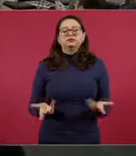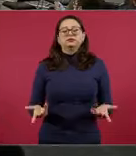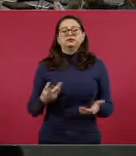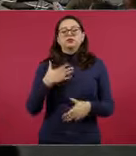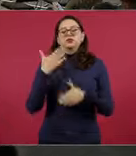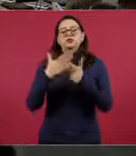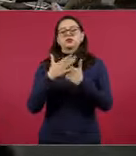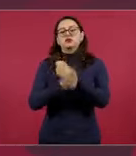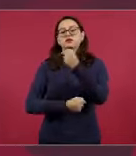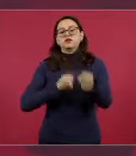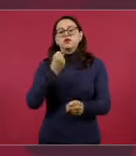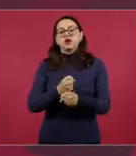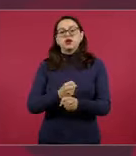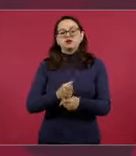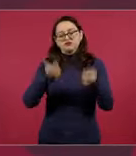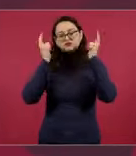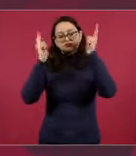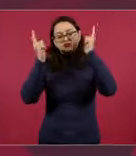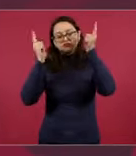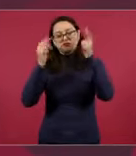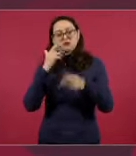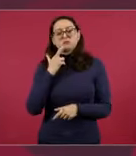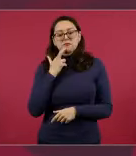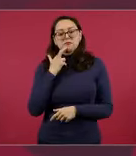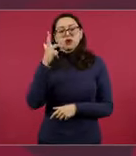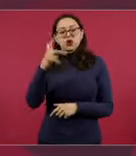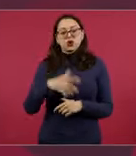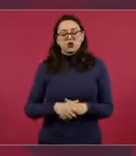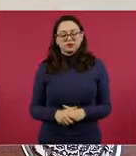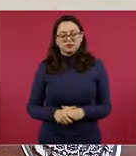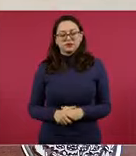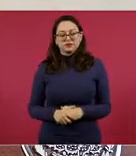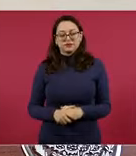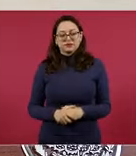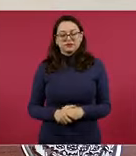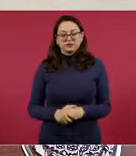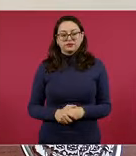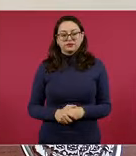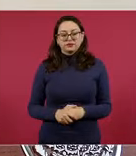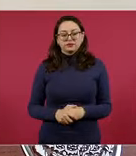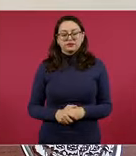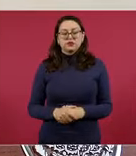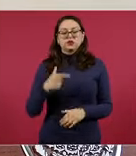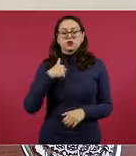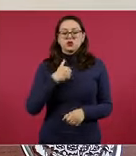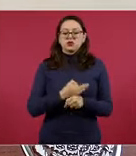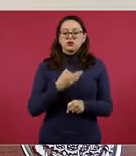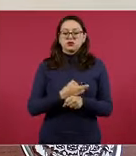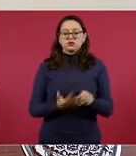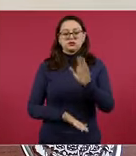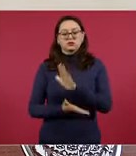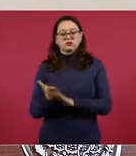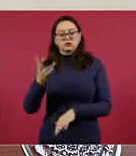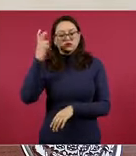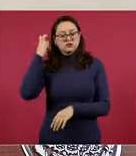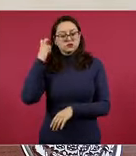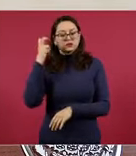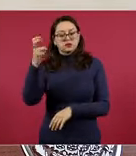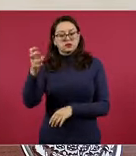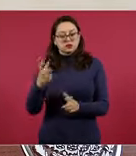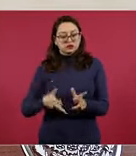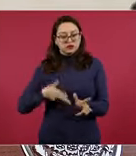año próximo, porque ya no vamos a poder encontrarnos. Vamos a hacer el viaje en el tren. ¿Sí